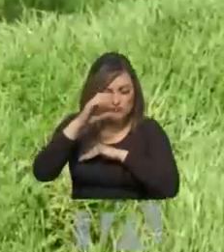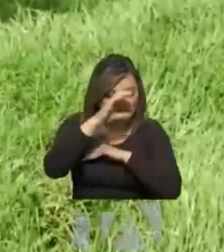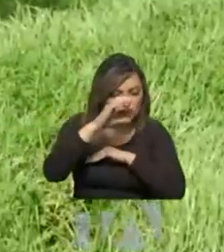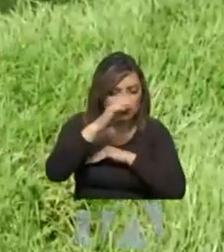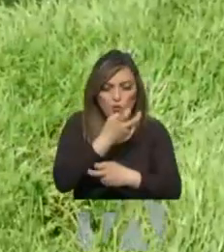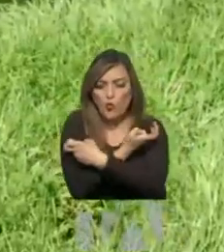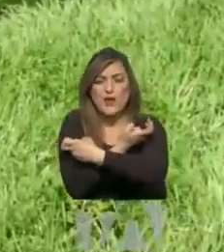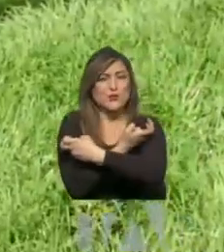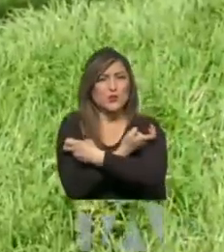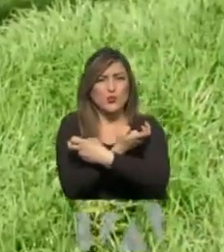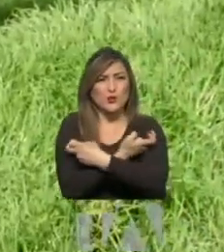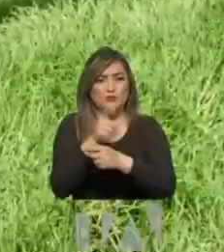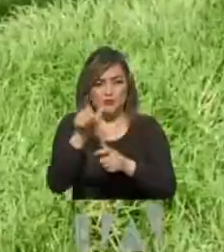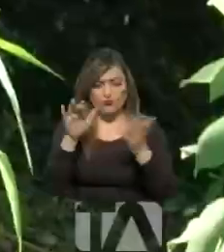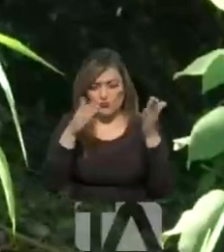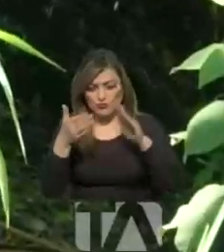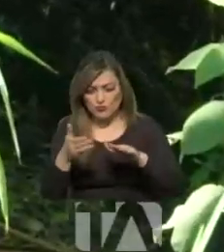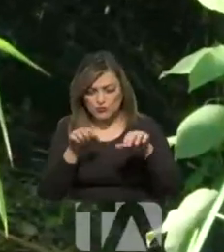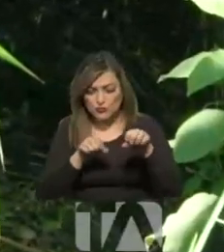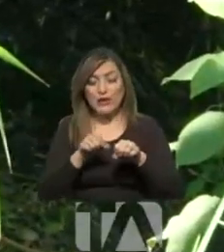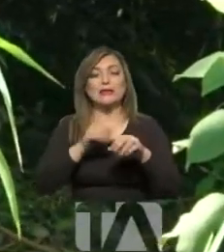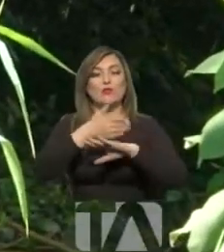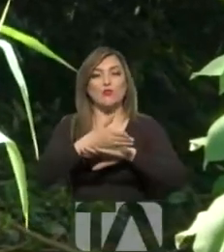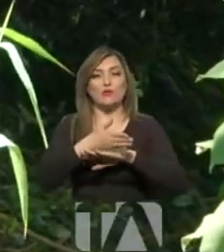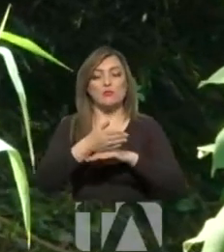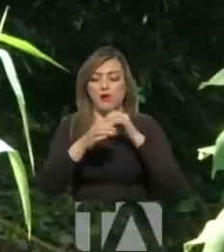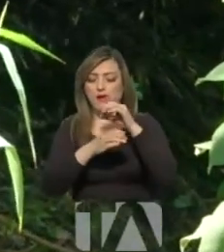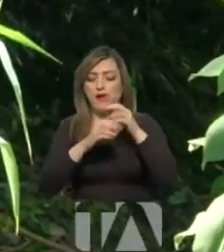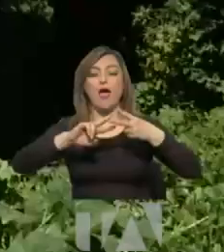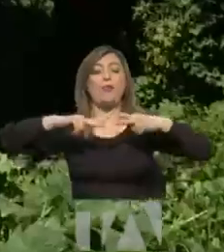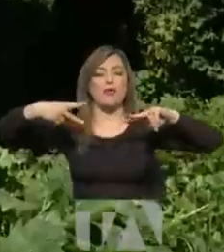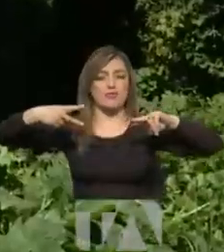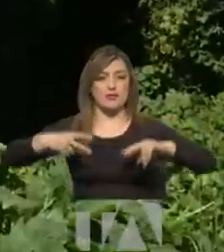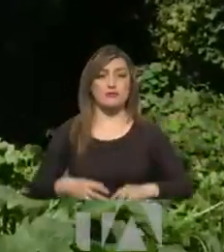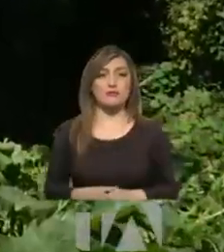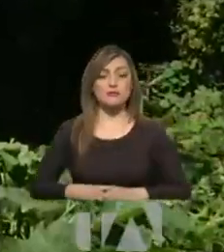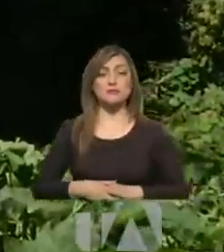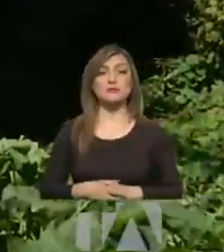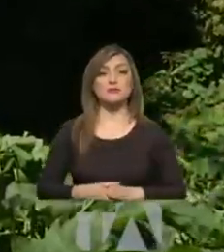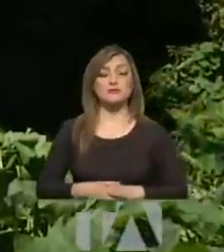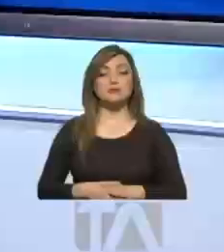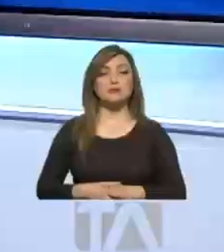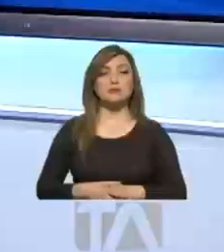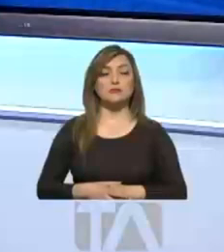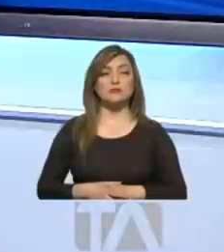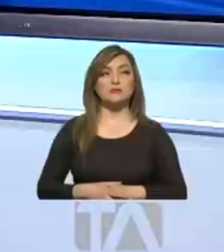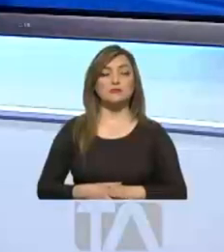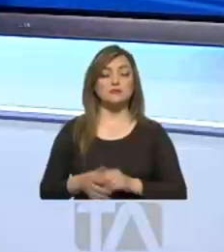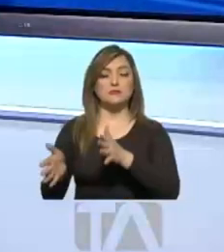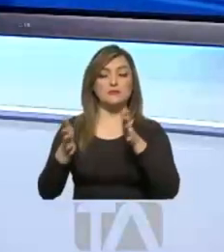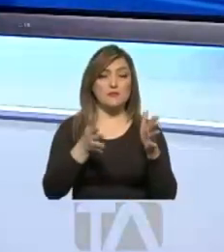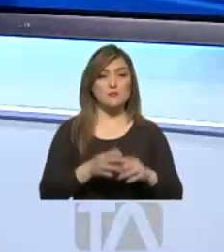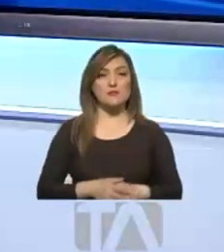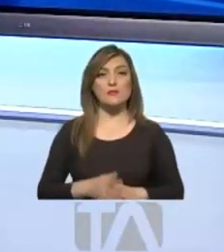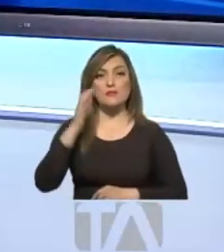o cualquier tipo de restos humanos, se les realizará análisis forenses. Helen Quiñones, 24 horas.